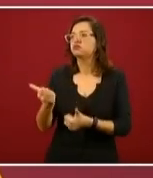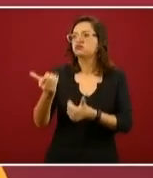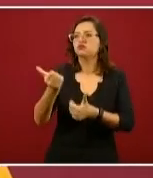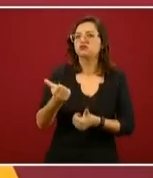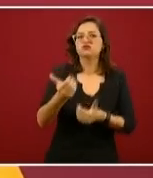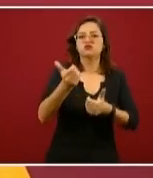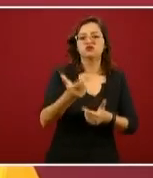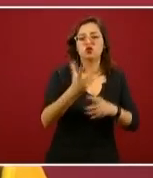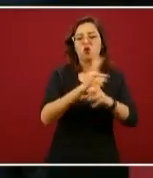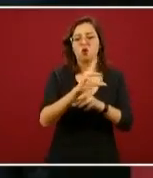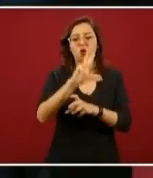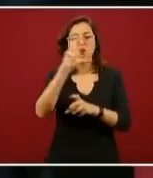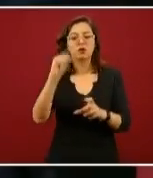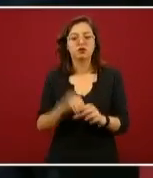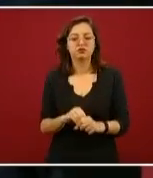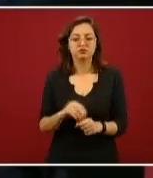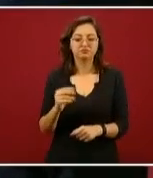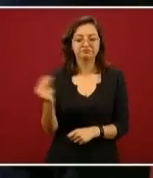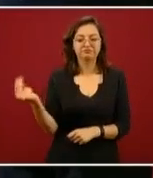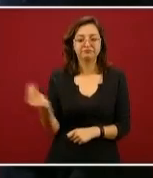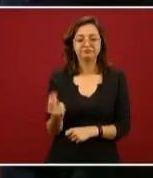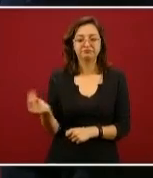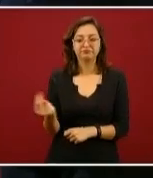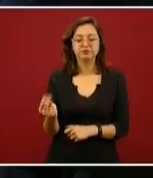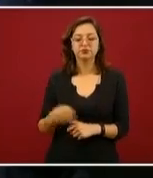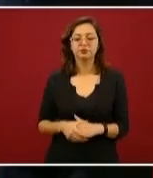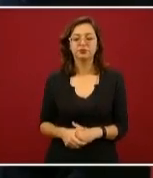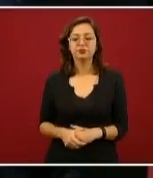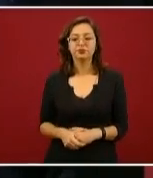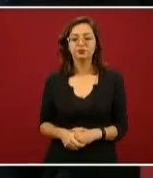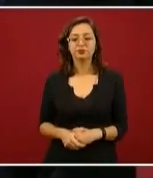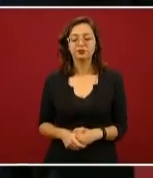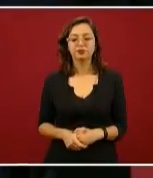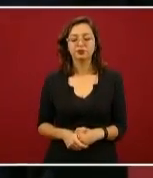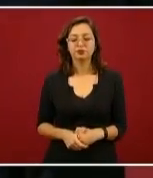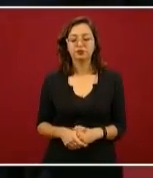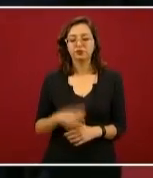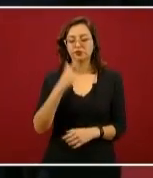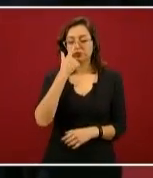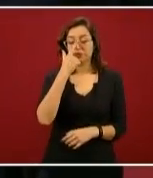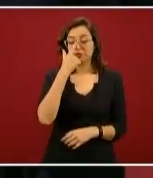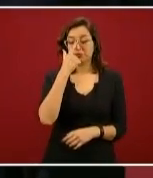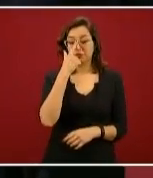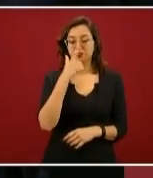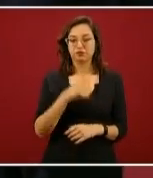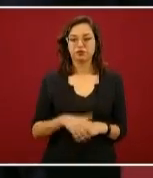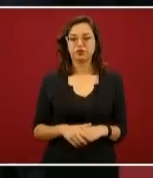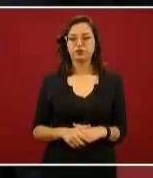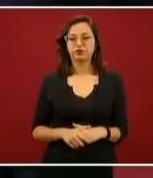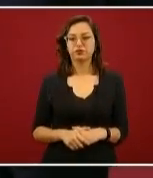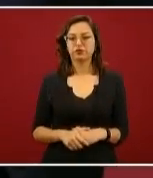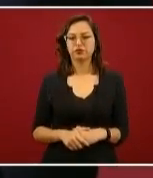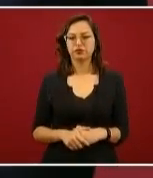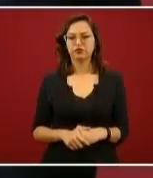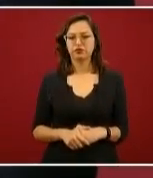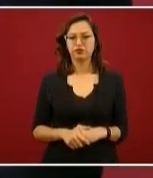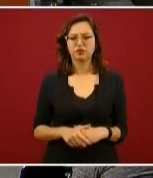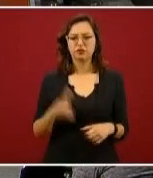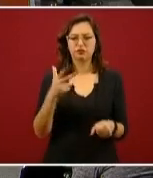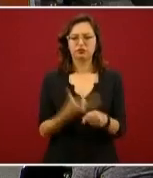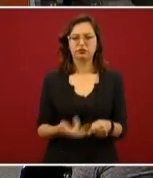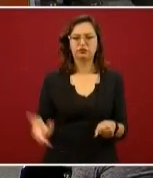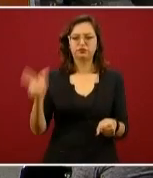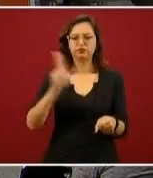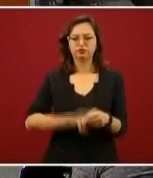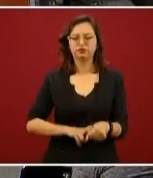instalaciones, todo el material que se requiera. Nuestras capacidades en instalaciones, que sigue por